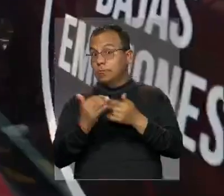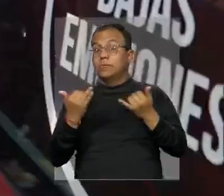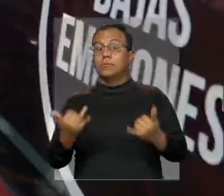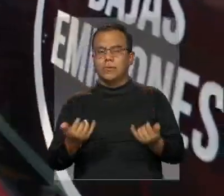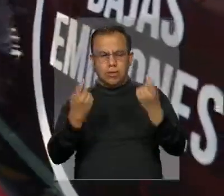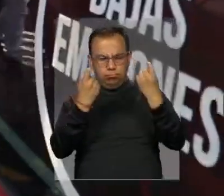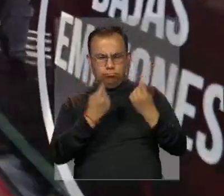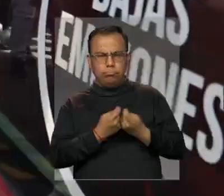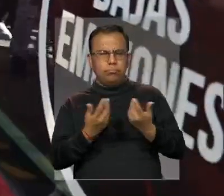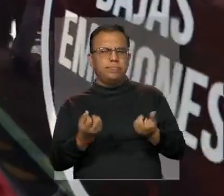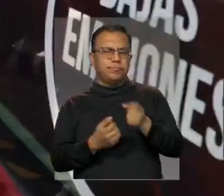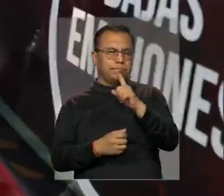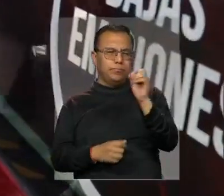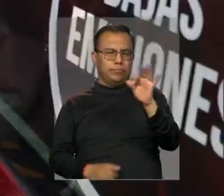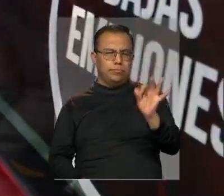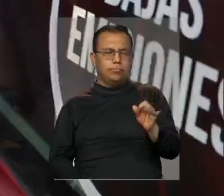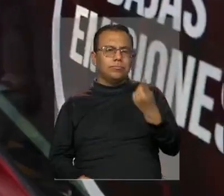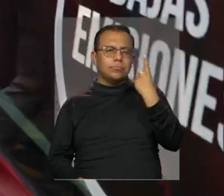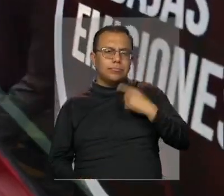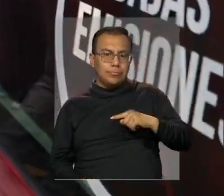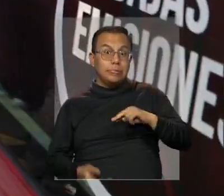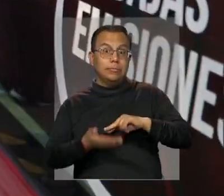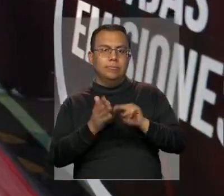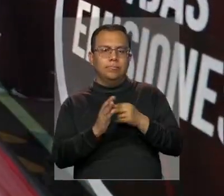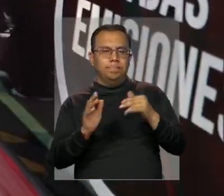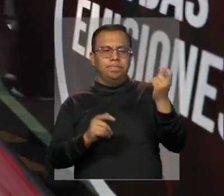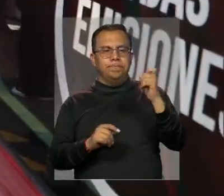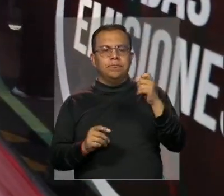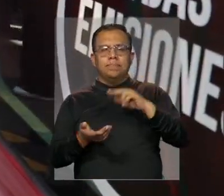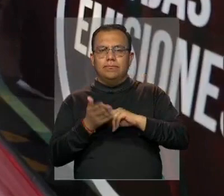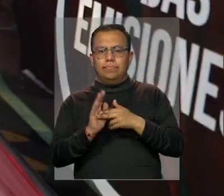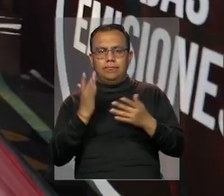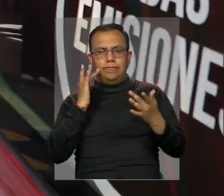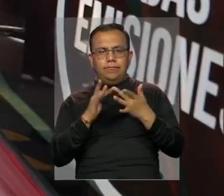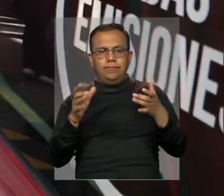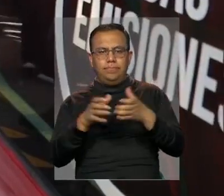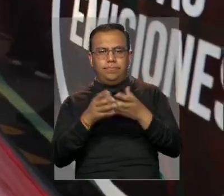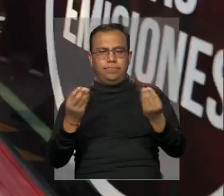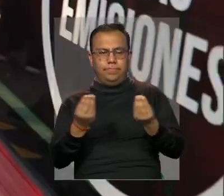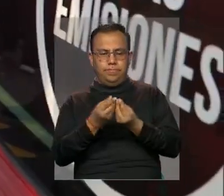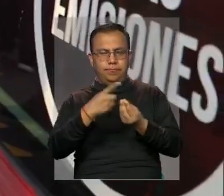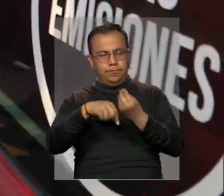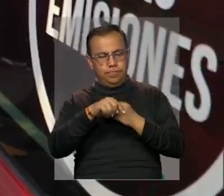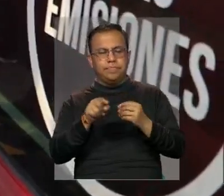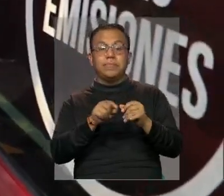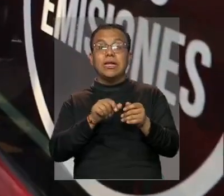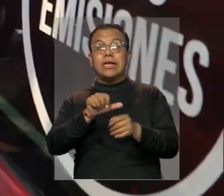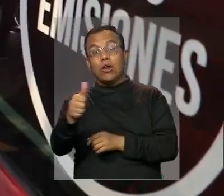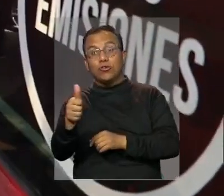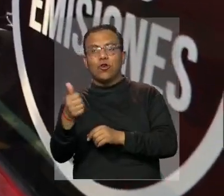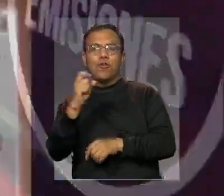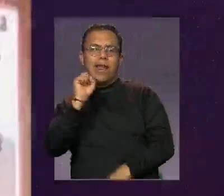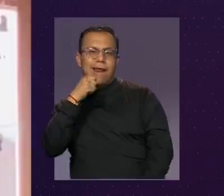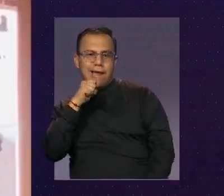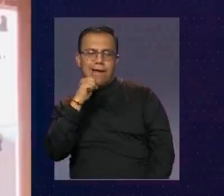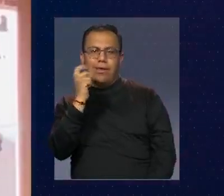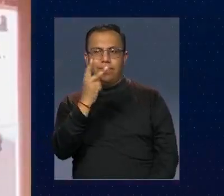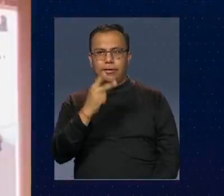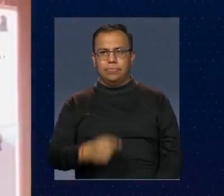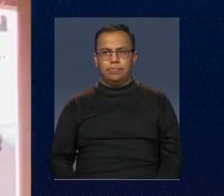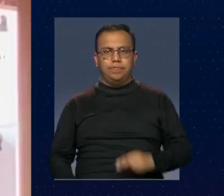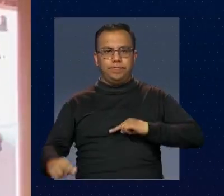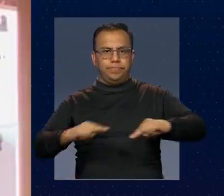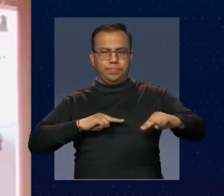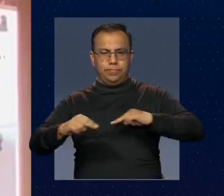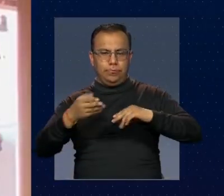haciendo cuentas, 600 pesos diarios. Dicho descuento será en el sistema troncal y en el sistema zonal. Bajo la